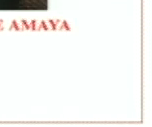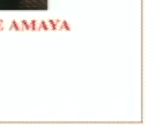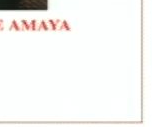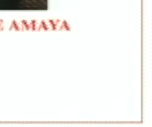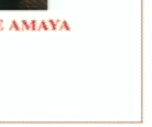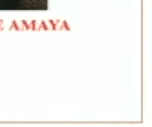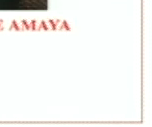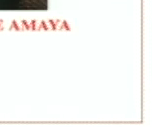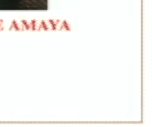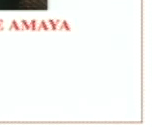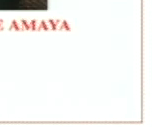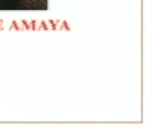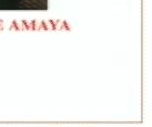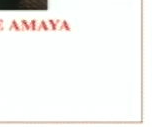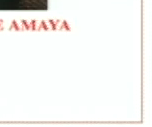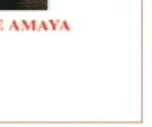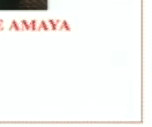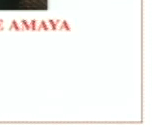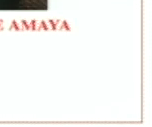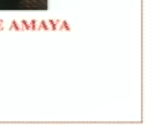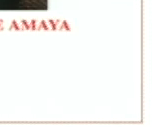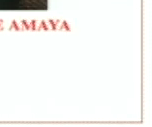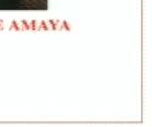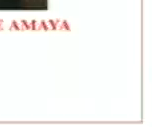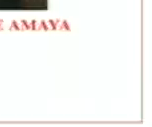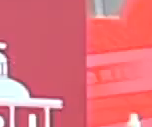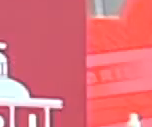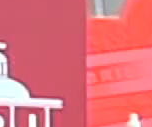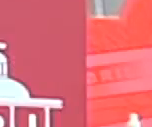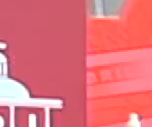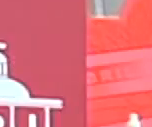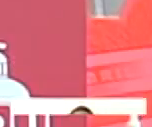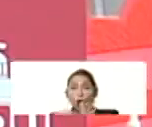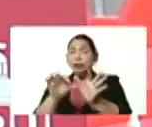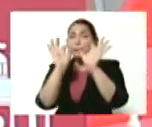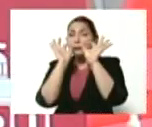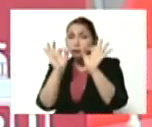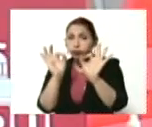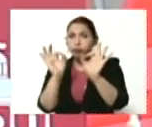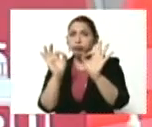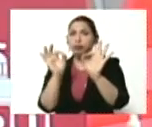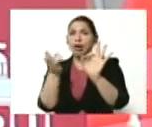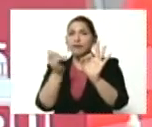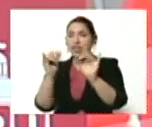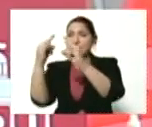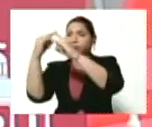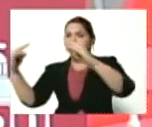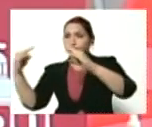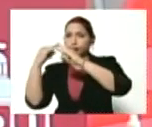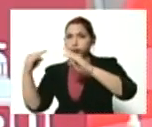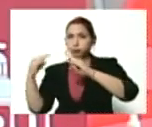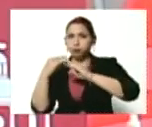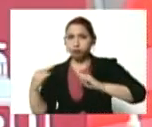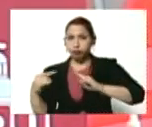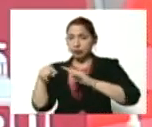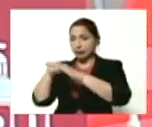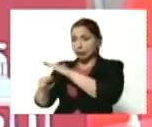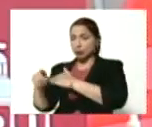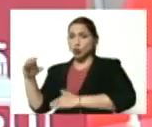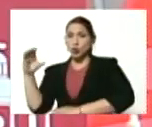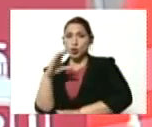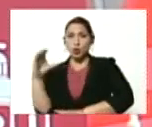la vicepresidenta Rodríguez muestra las coordenadas de los campamentos